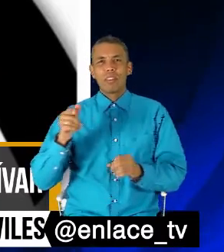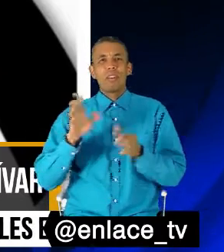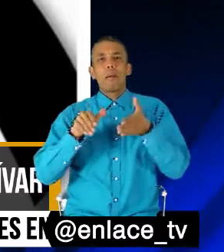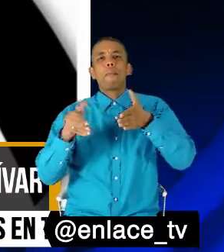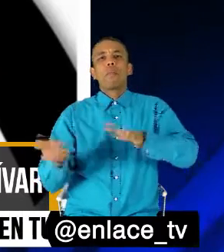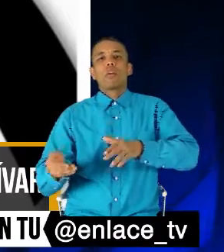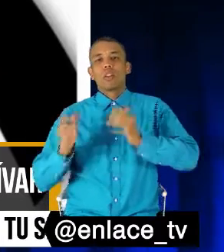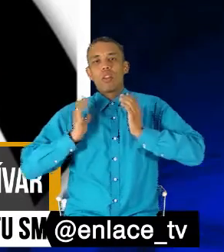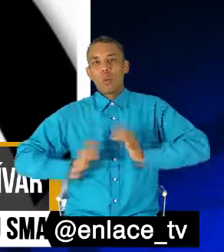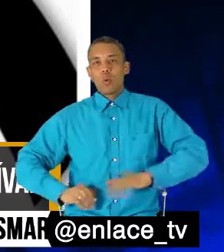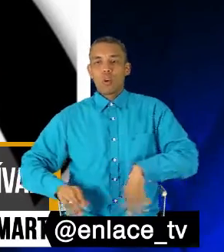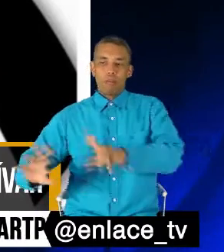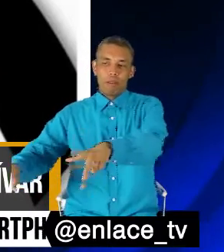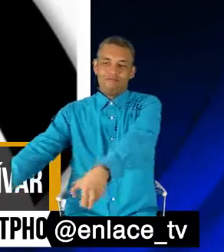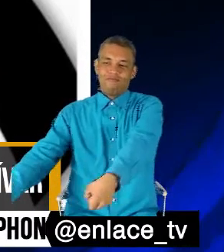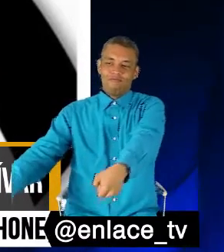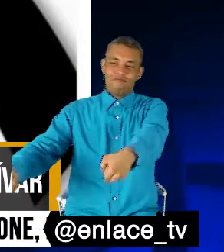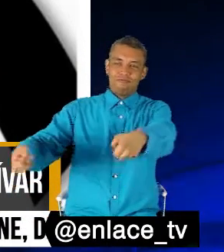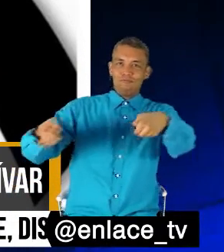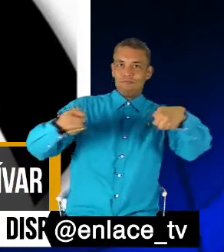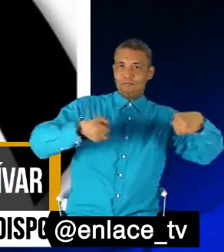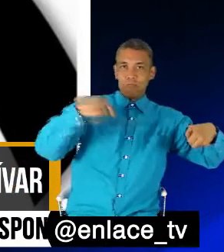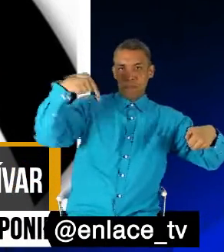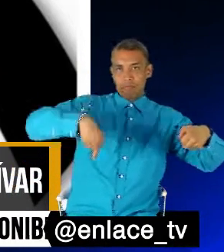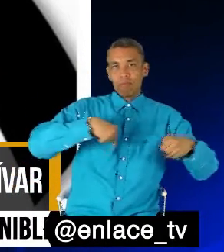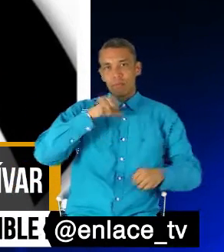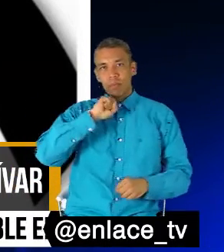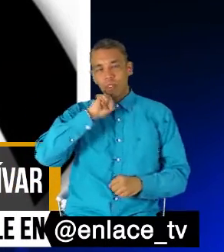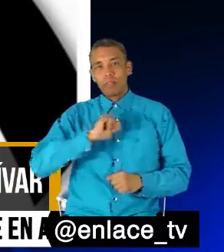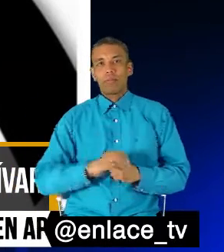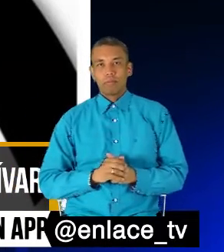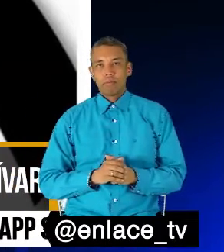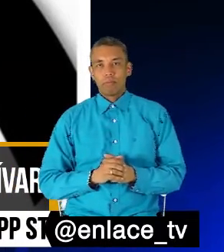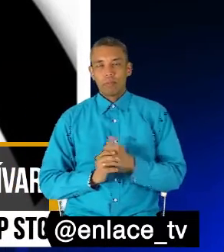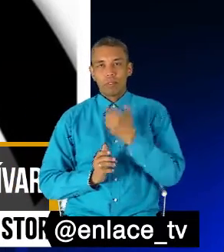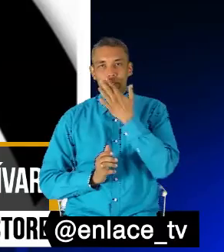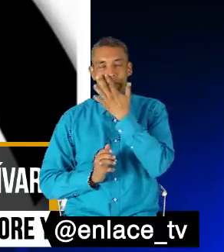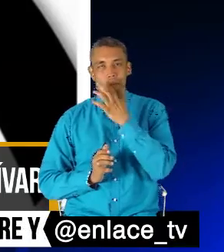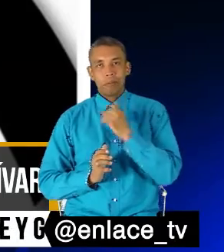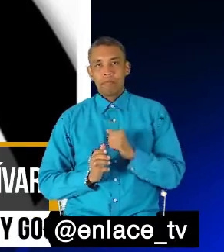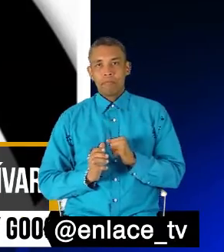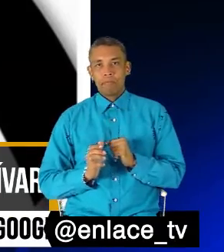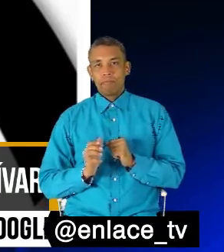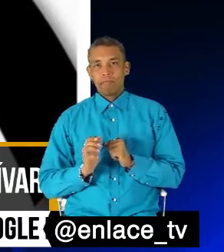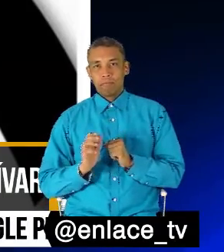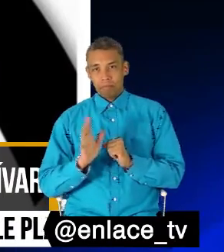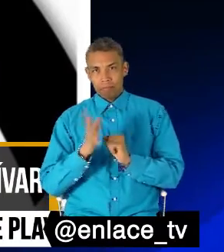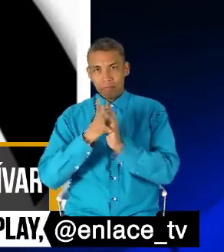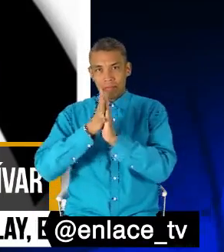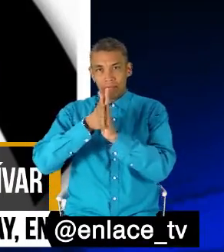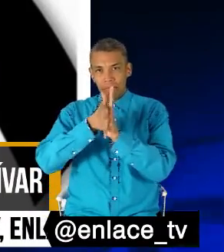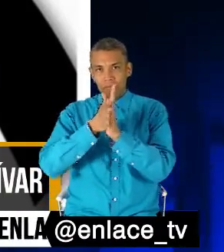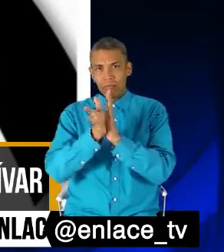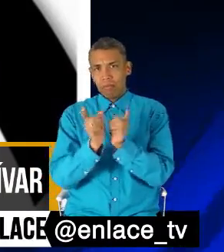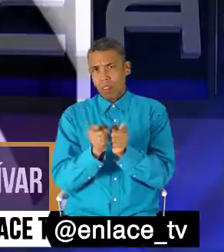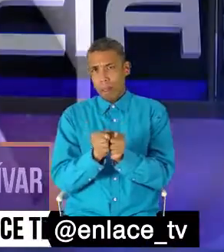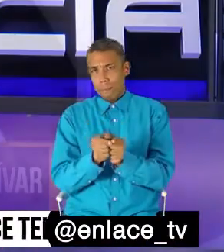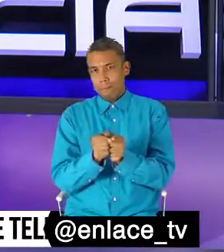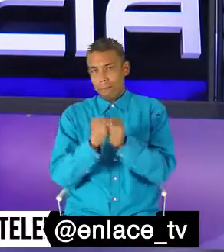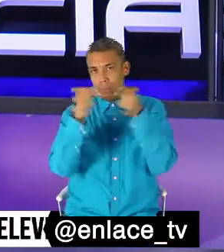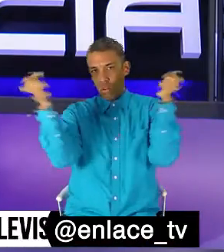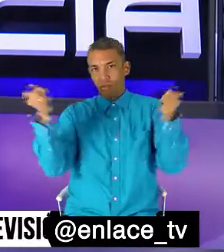uniformado fallecido esta mañana. Esta es una noticia en desarrollo que estaremos muy atentos para ampliársela a todos